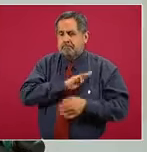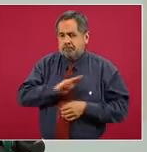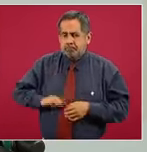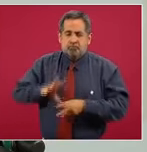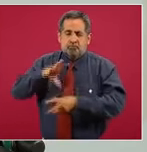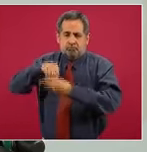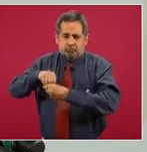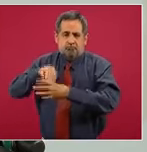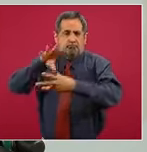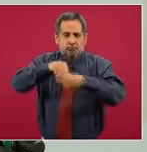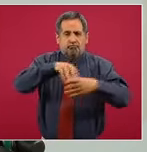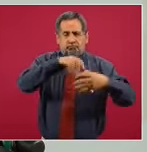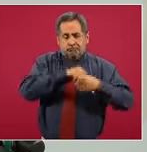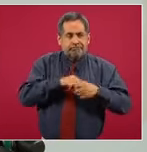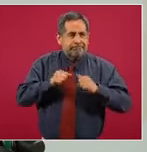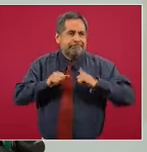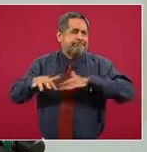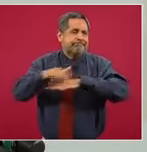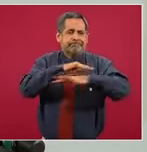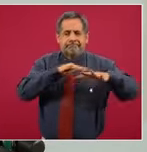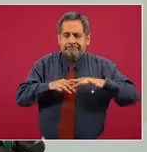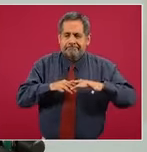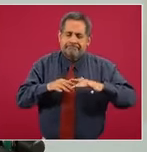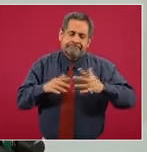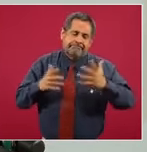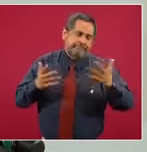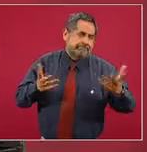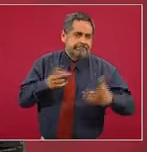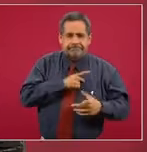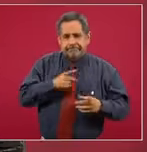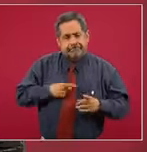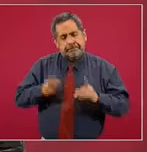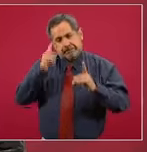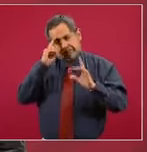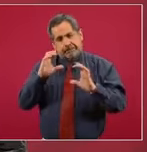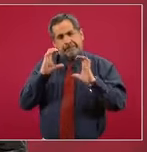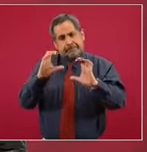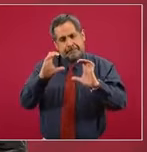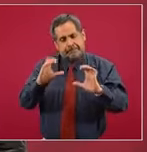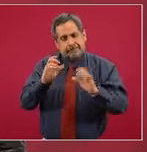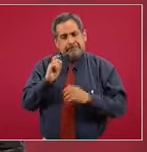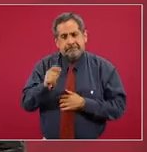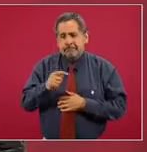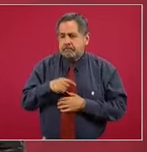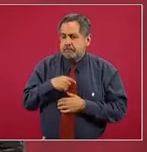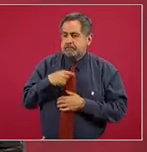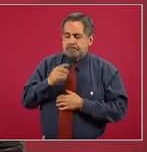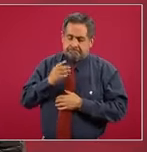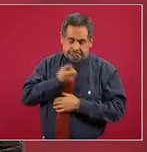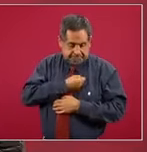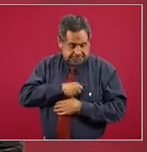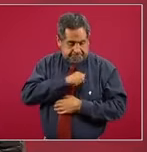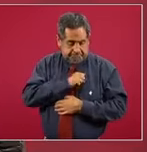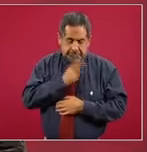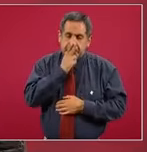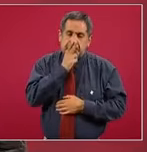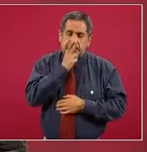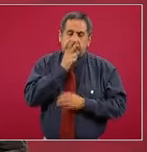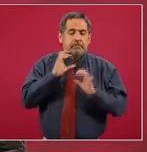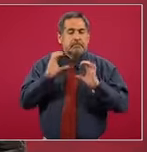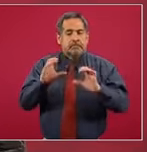o colonias o barrios. Y entonces debemos de tomar el cuidado de la salud como